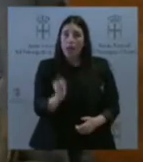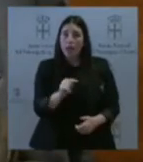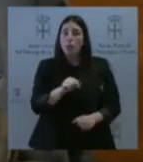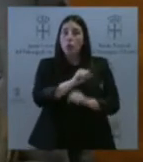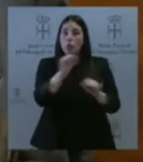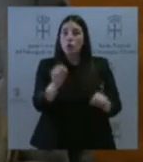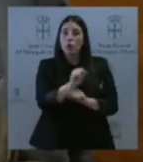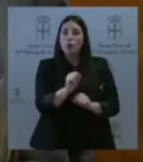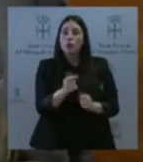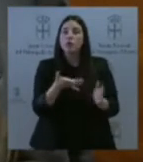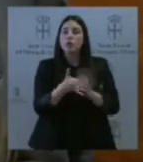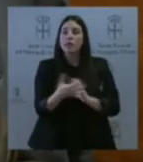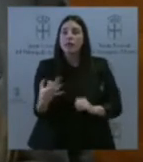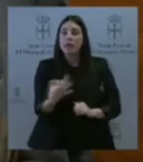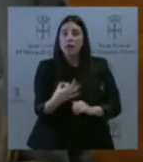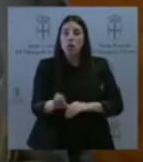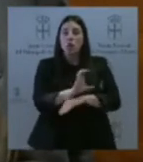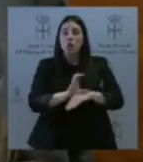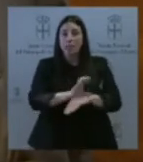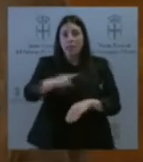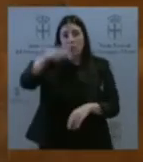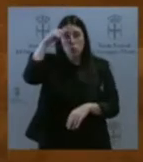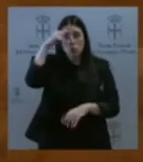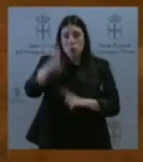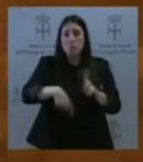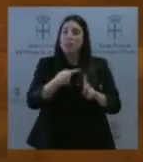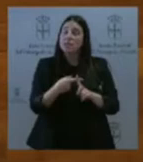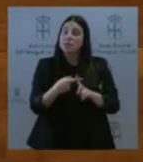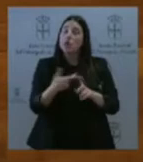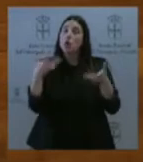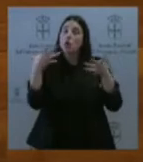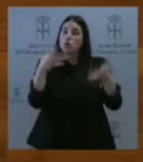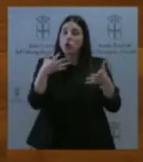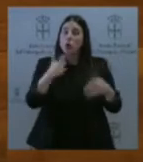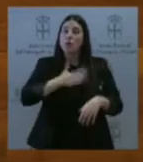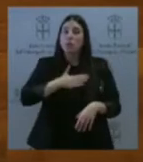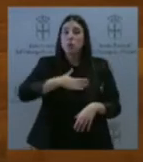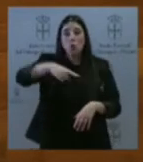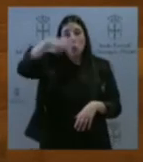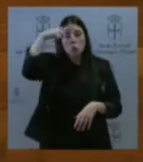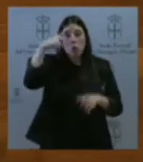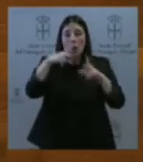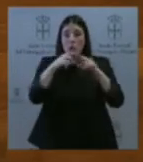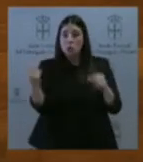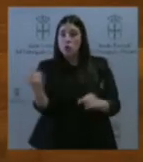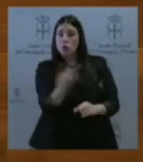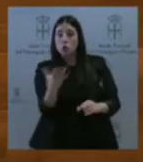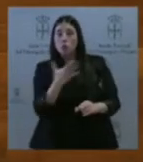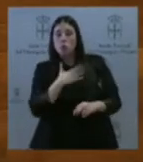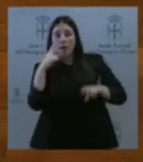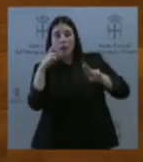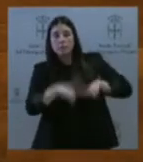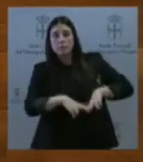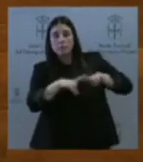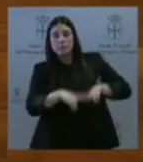en concreto, el Consello de Patrimonio Cultural de Asturias puedan supervisar y tengan que aprobar la ordenación futura del